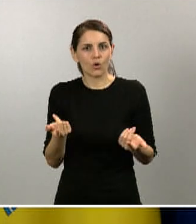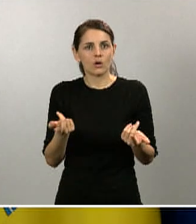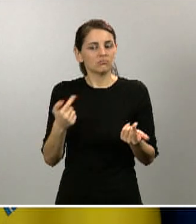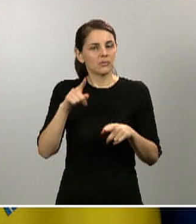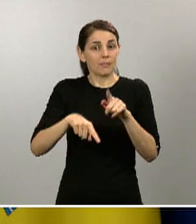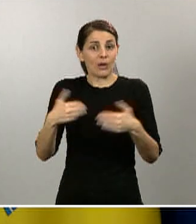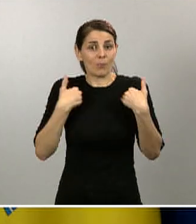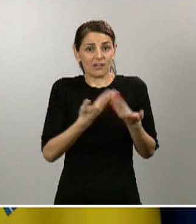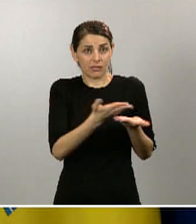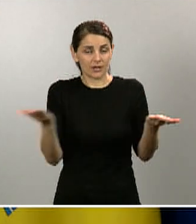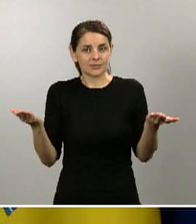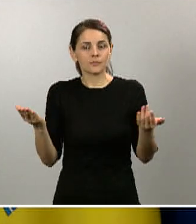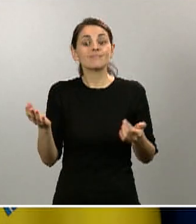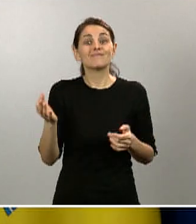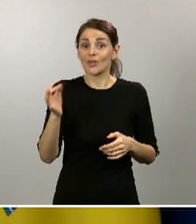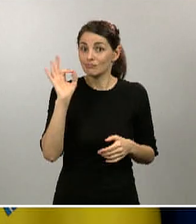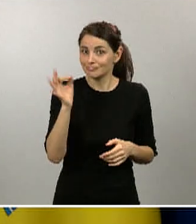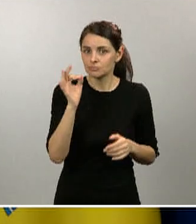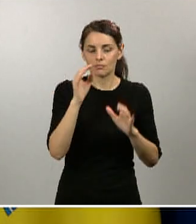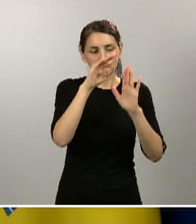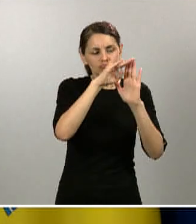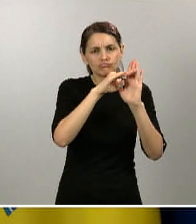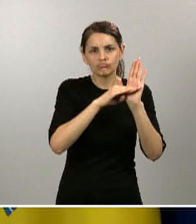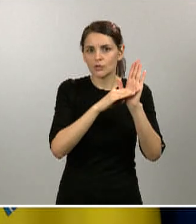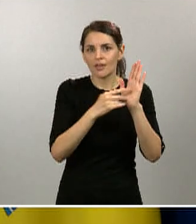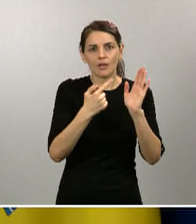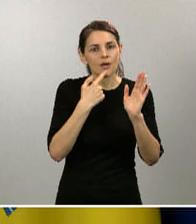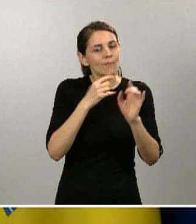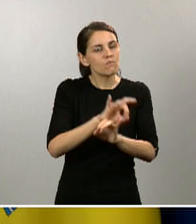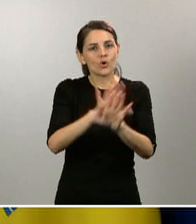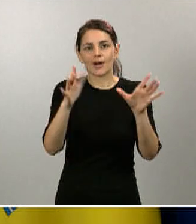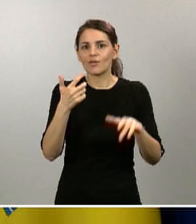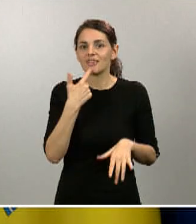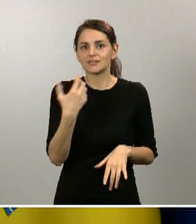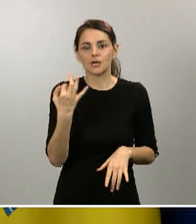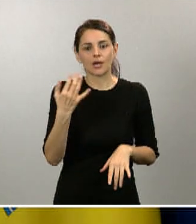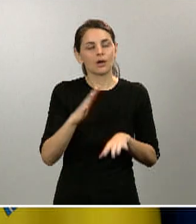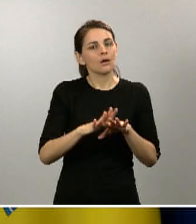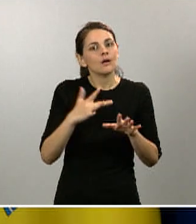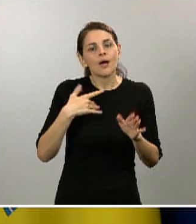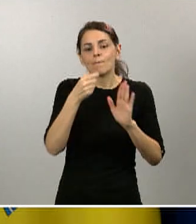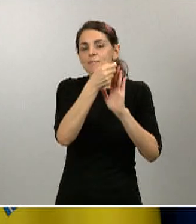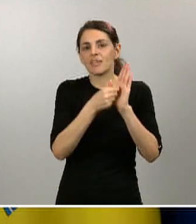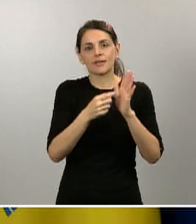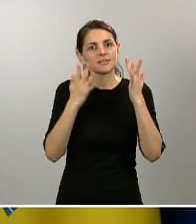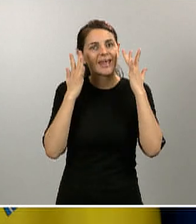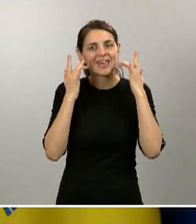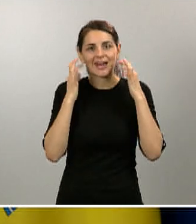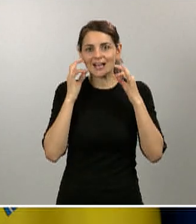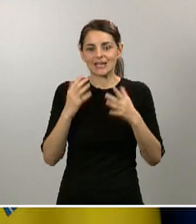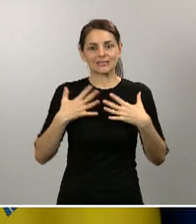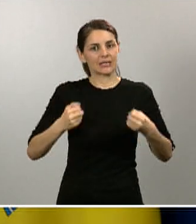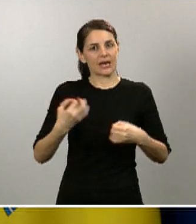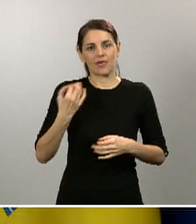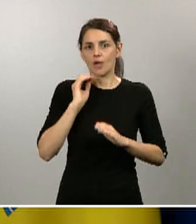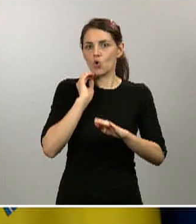que ha prevalecido, que en el reparto se adopten las medidas higiénico-sanitarias que estamos manteniendo todos estos días. Y como,